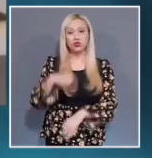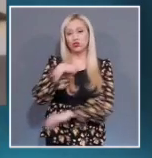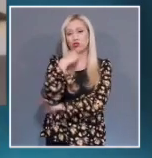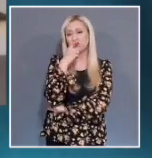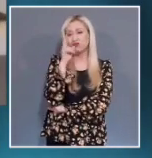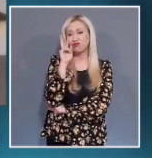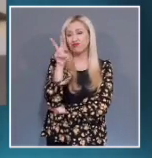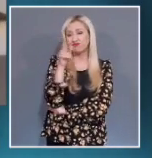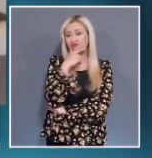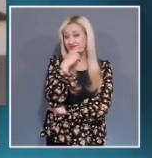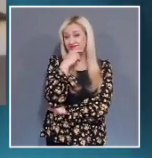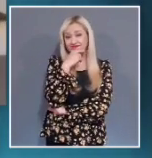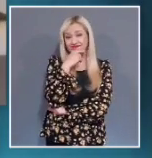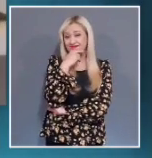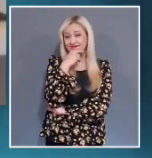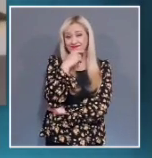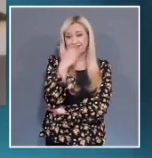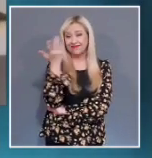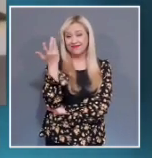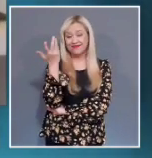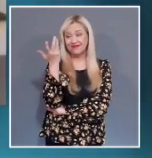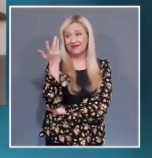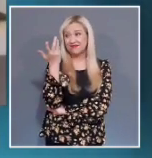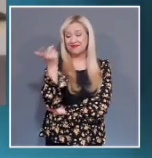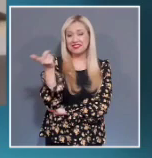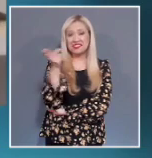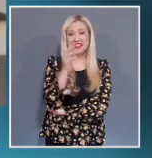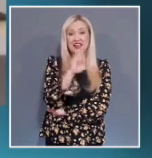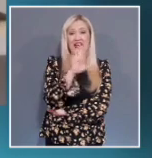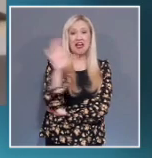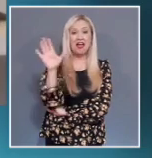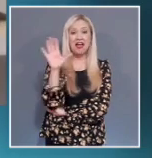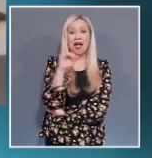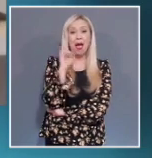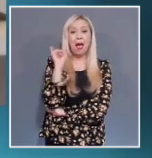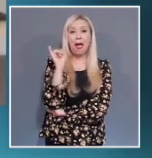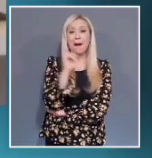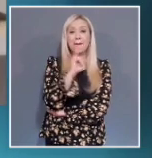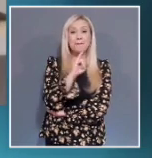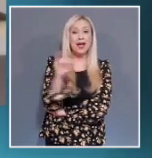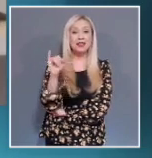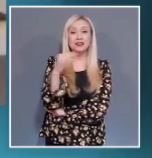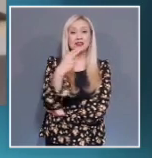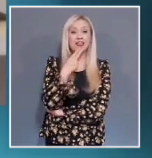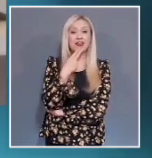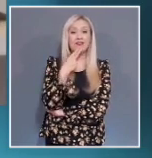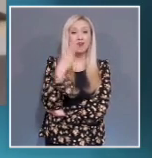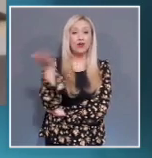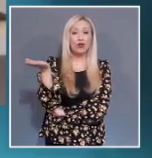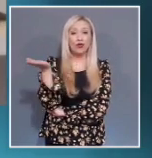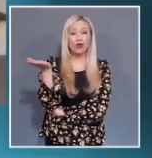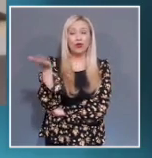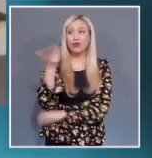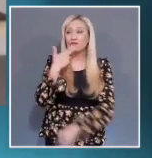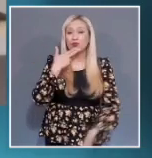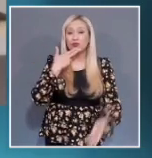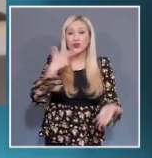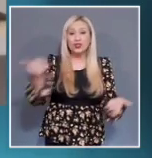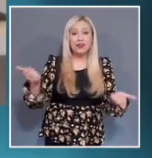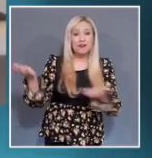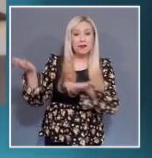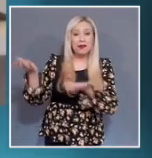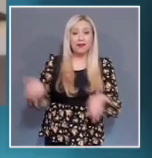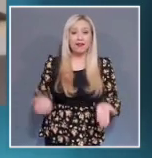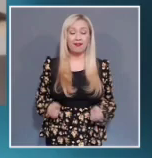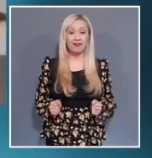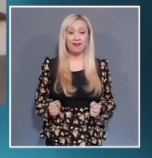no nato, es decir, se murió algo que nunca nació. Nunca nació el INSABI, pues como sabemos, surgió